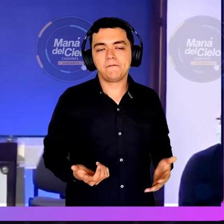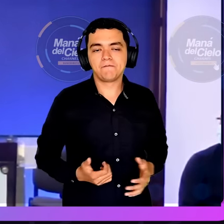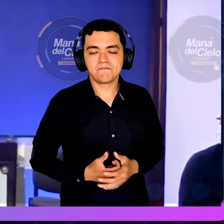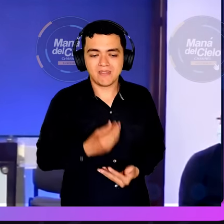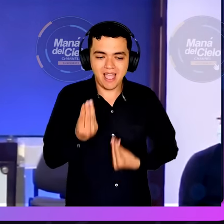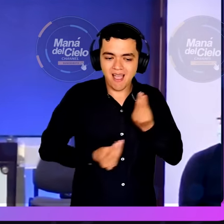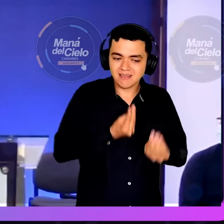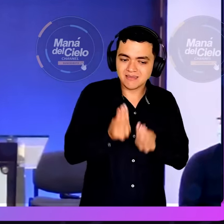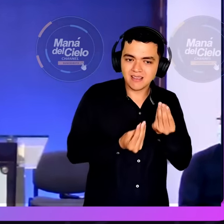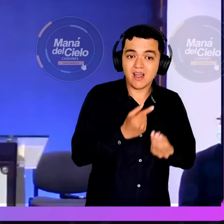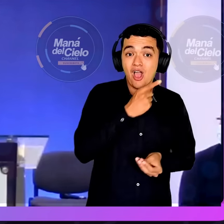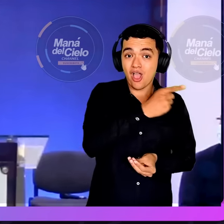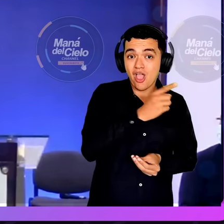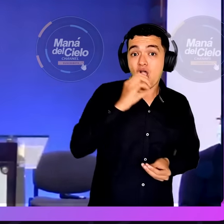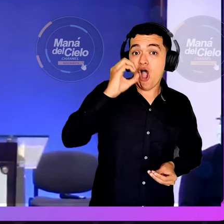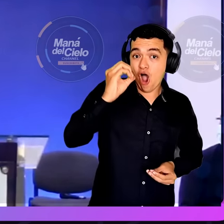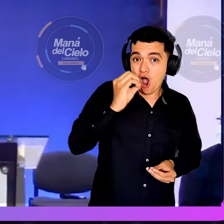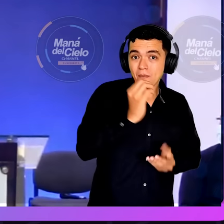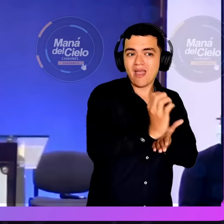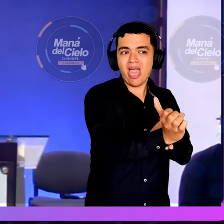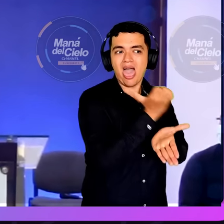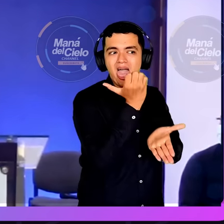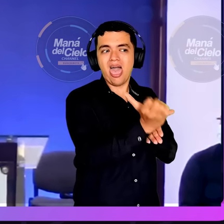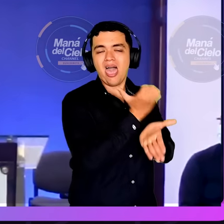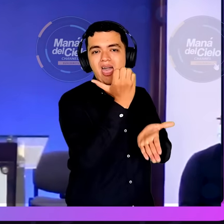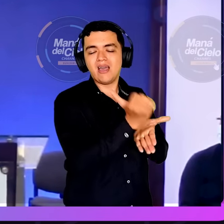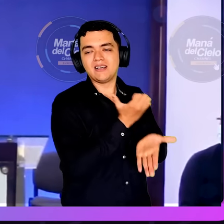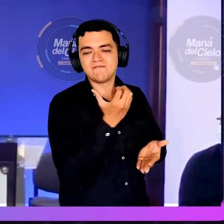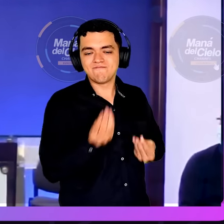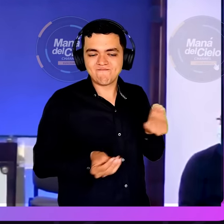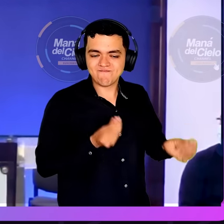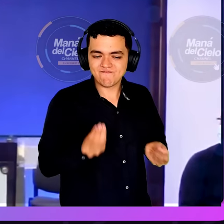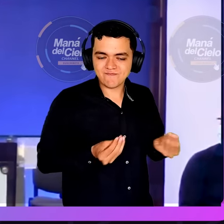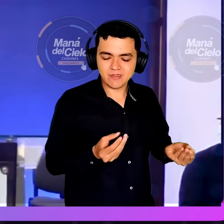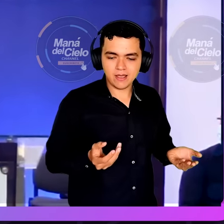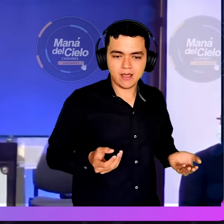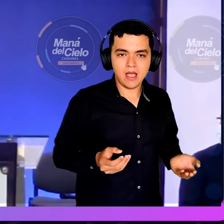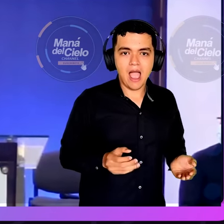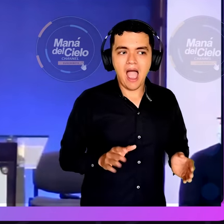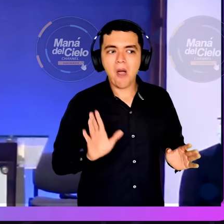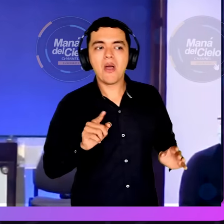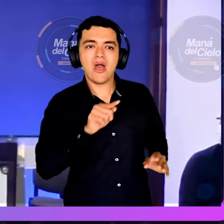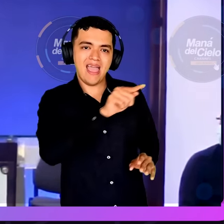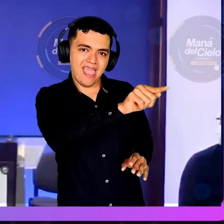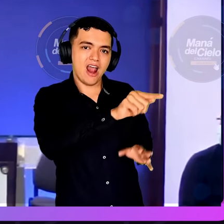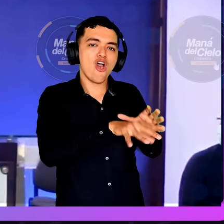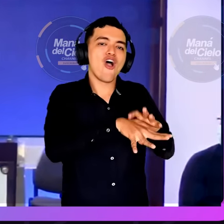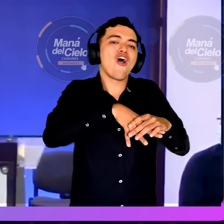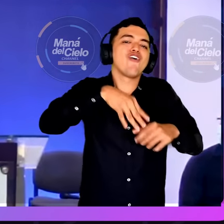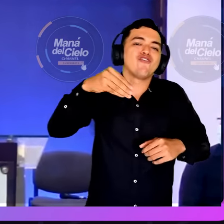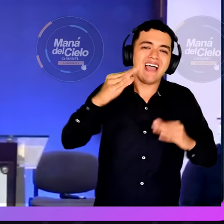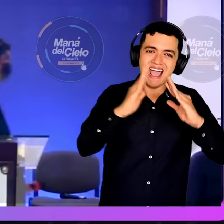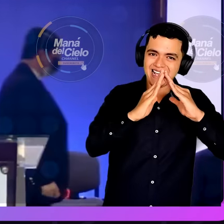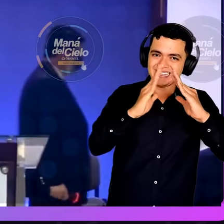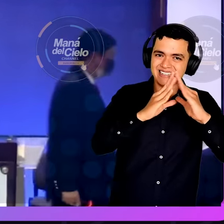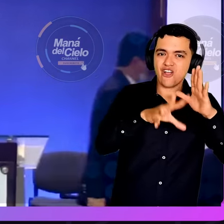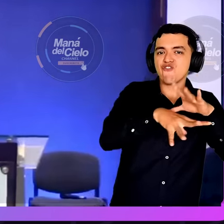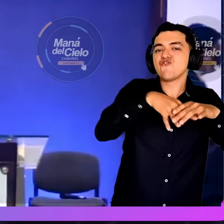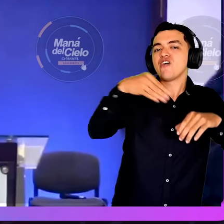juez. Lo hacía por la mañana, lo hacía por la noche, lo hacía, se paraba en la puerta del